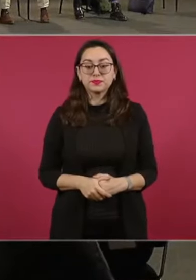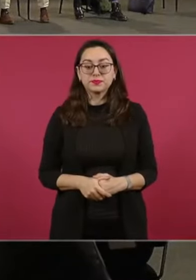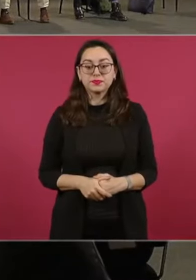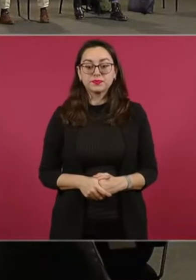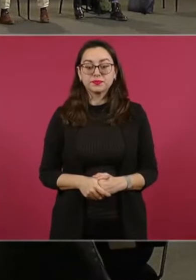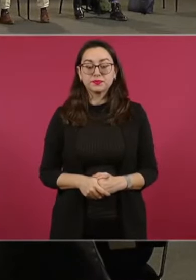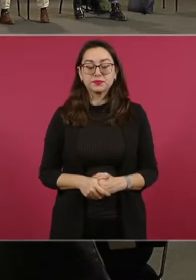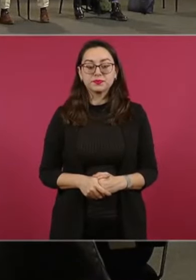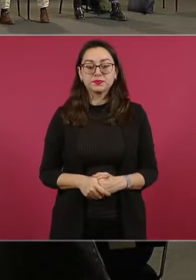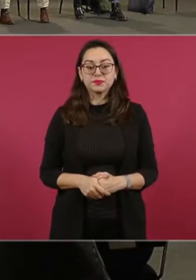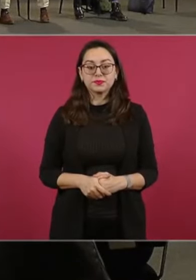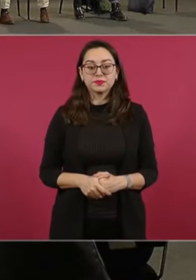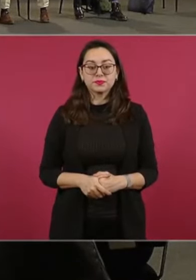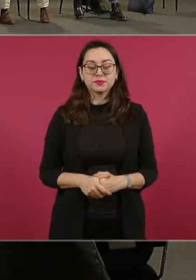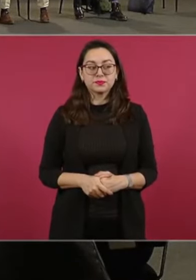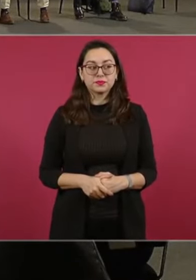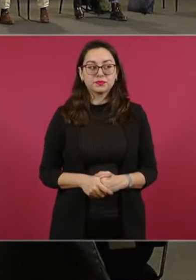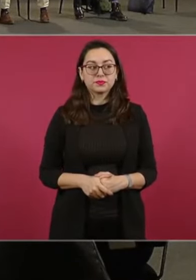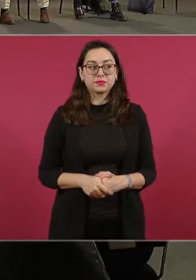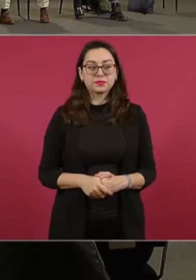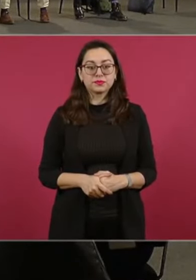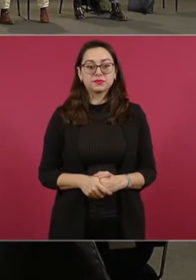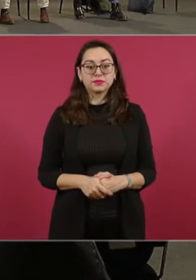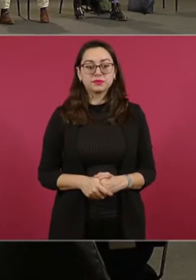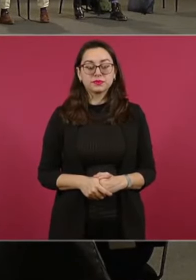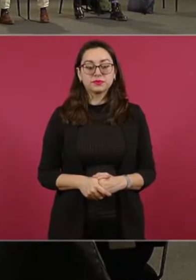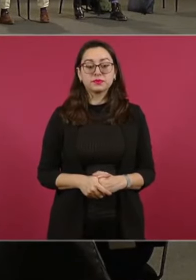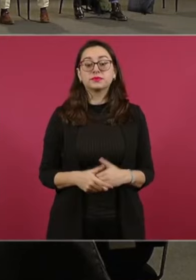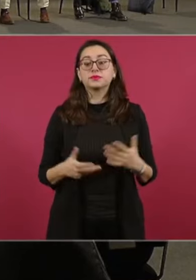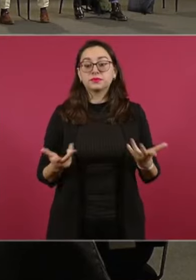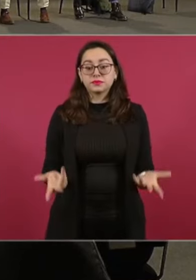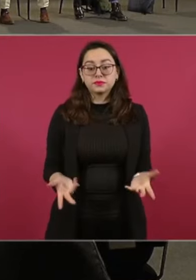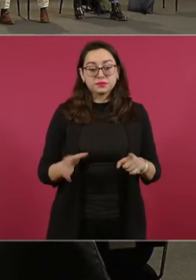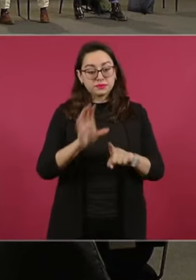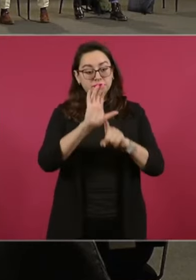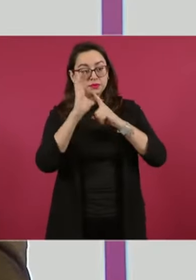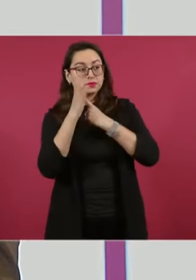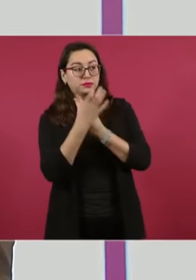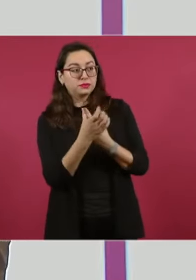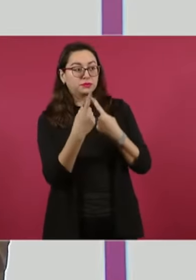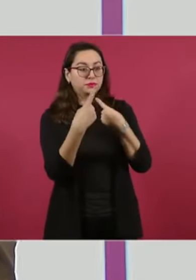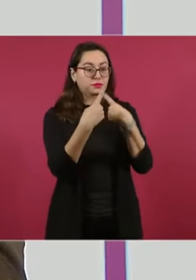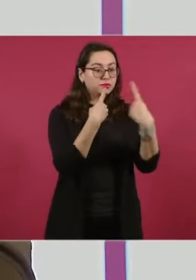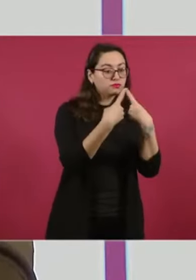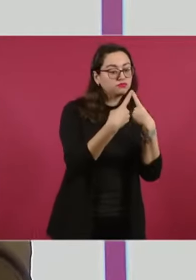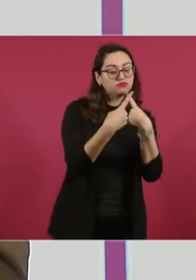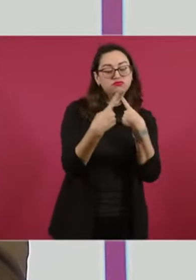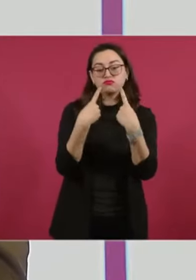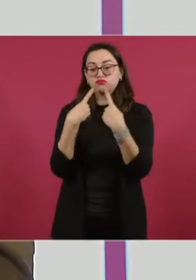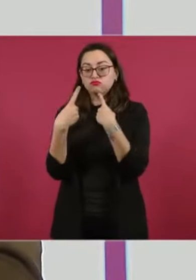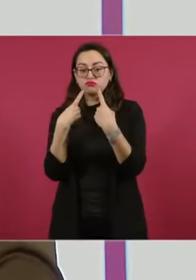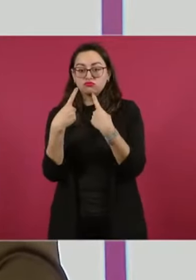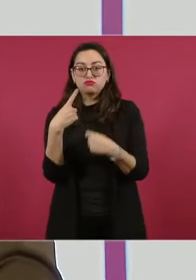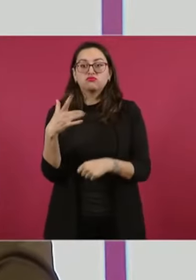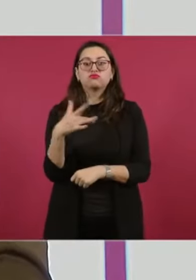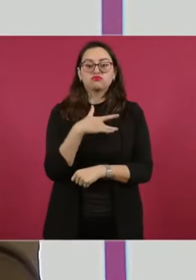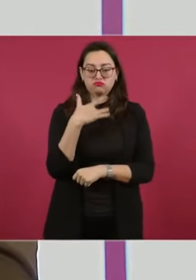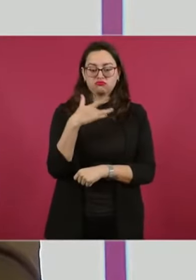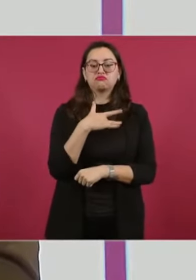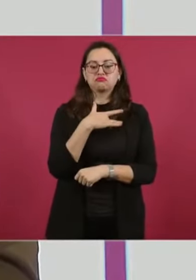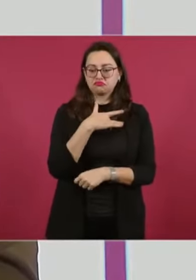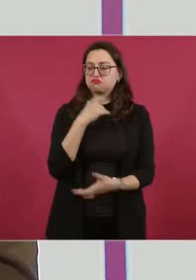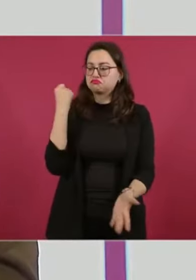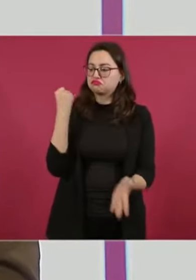A partir de estos argumentos, las y los expertos del Comité de Nuevas Moléculas dieron una opinión favorable